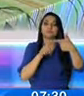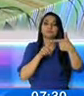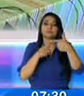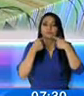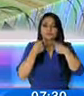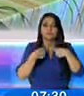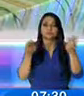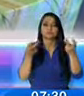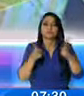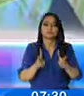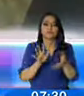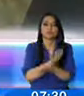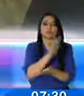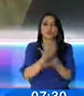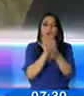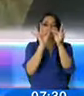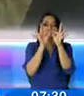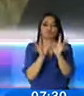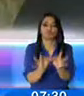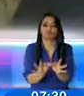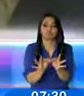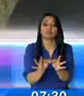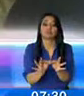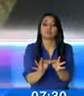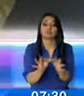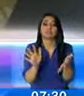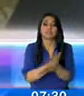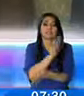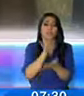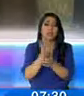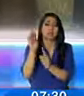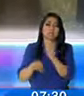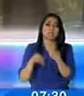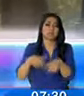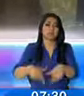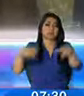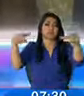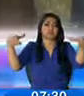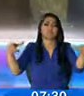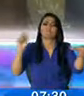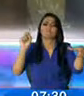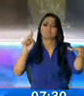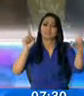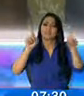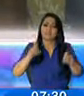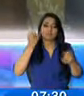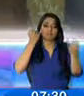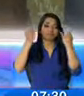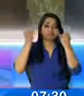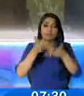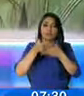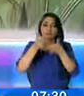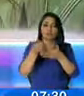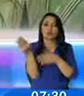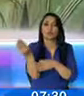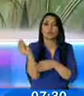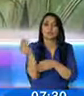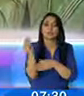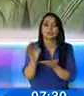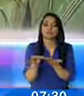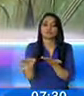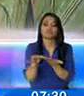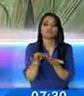repotenciación de las escuelas volvió a criticar a las escuelas del milenio y dijo que deberán ser creativos para ayudar a los jóvenes del sector